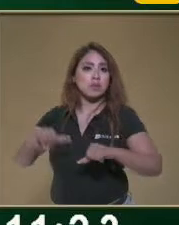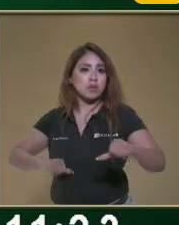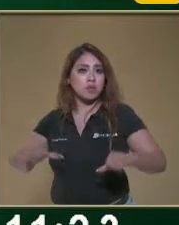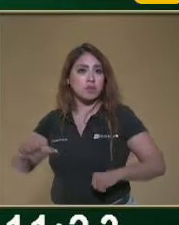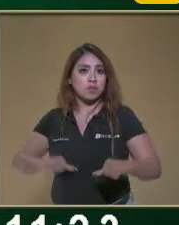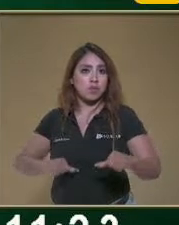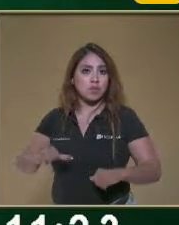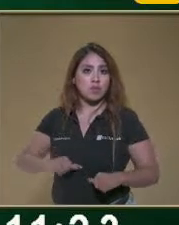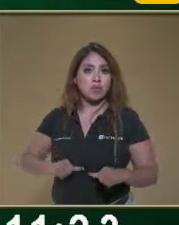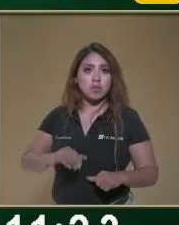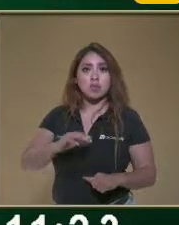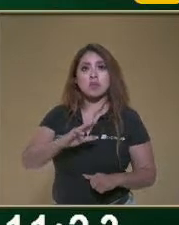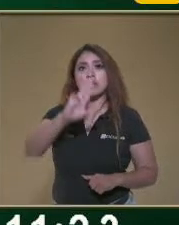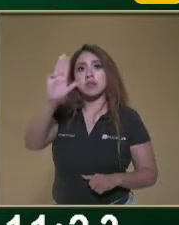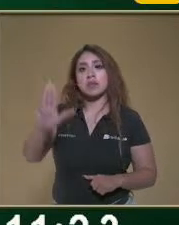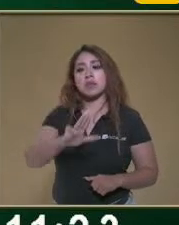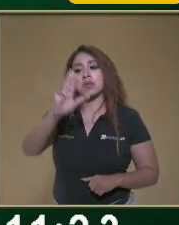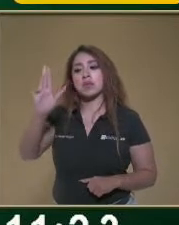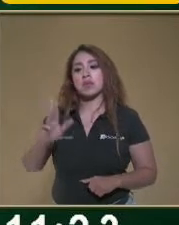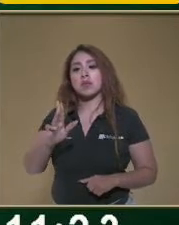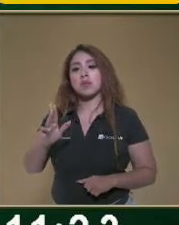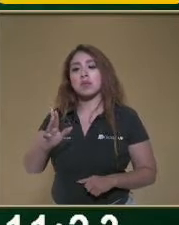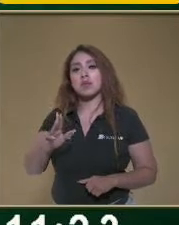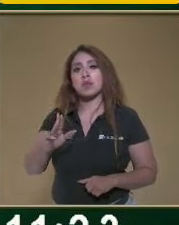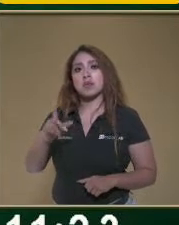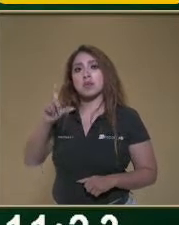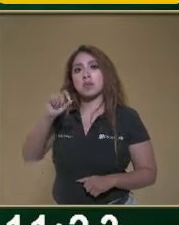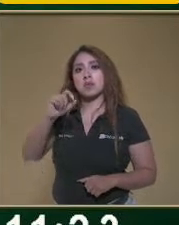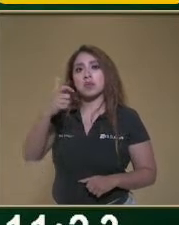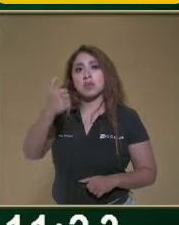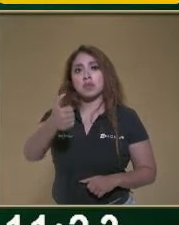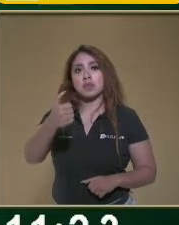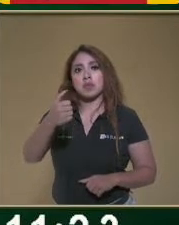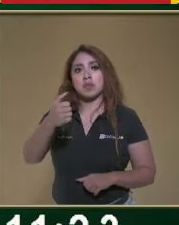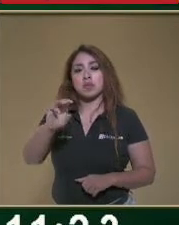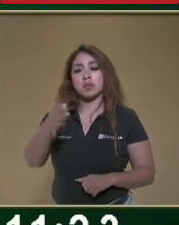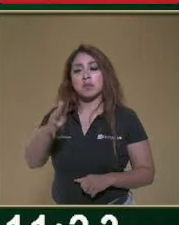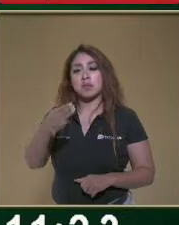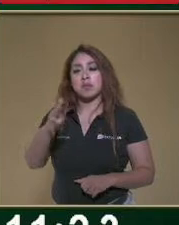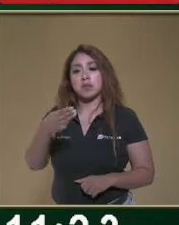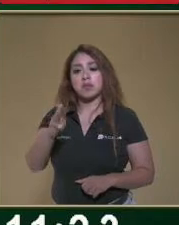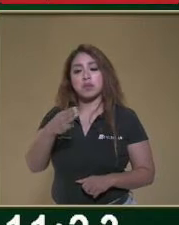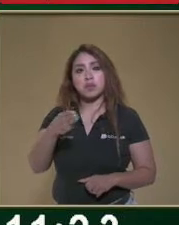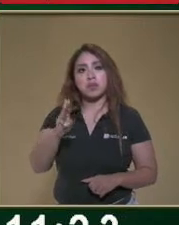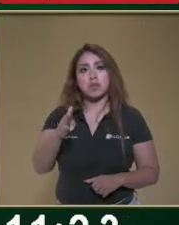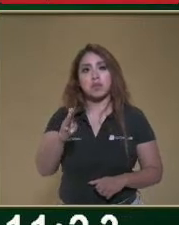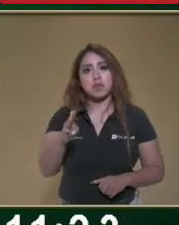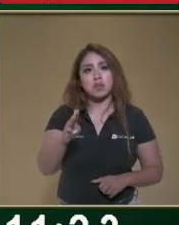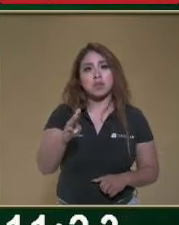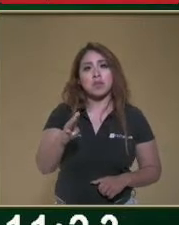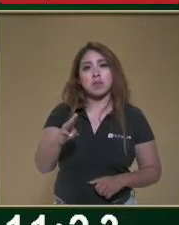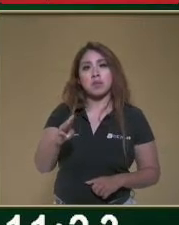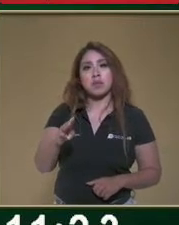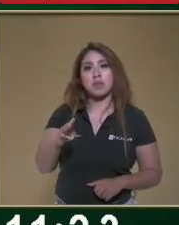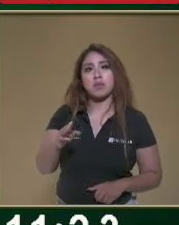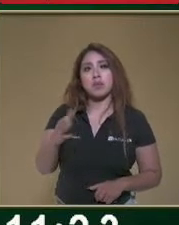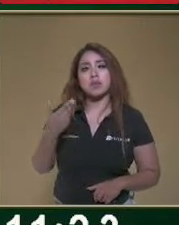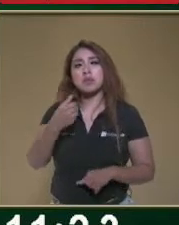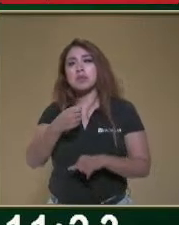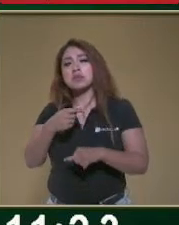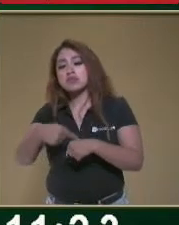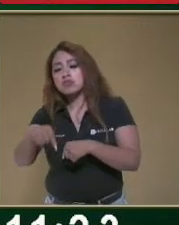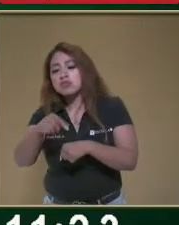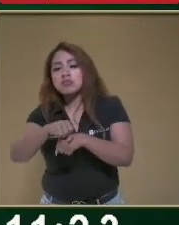el miércoles 26 de mayo? El miércoles 26 de mayo, maestra, pues yo me fijo ahí en el